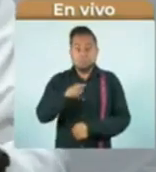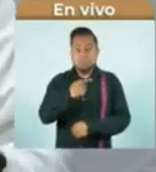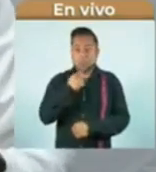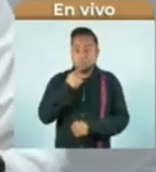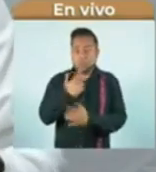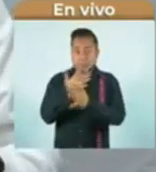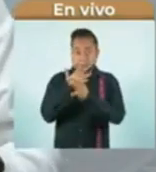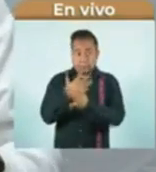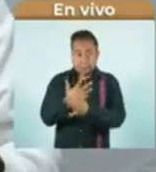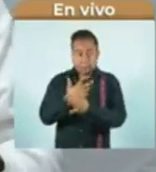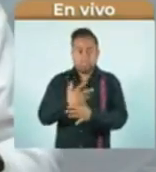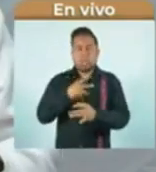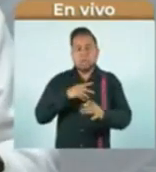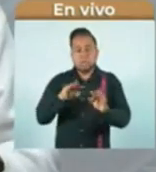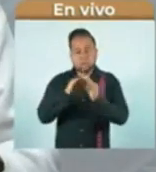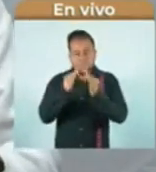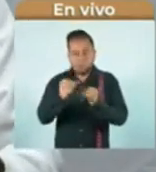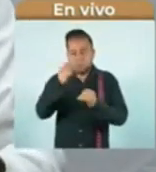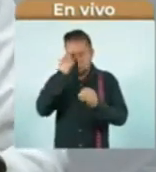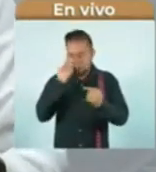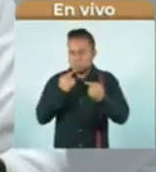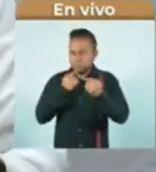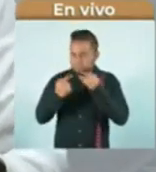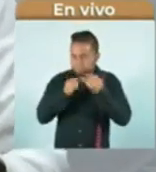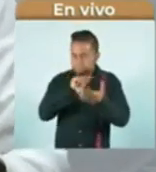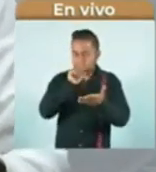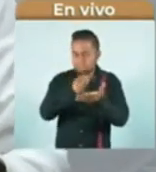hay mecanismos de conciliación en la ley.